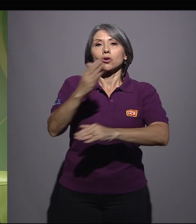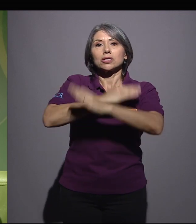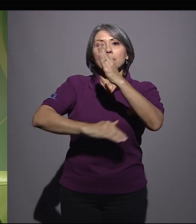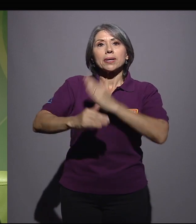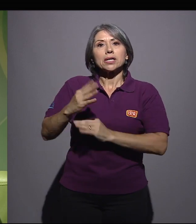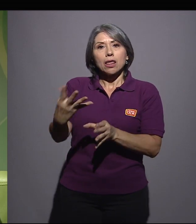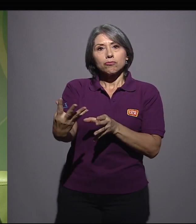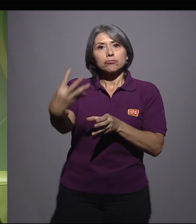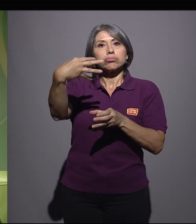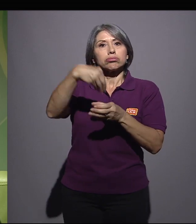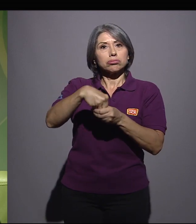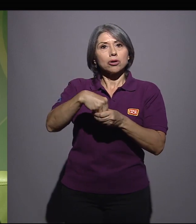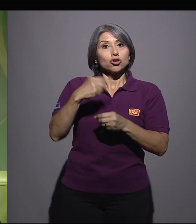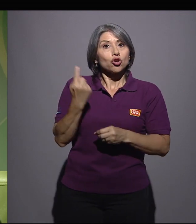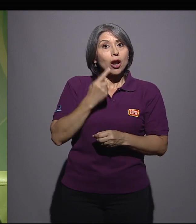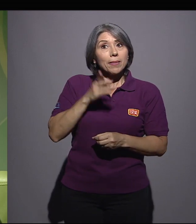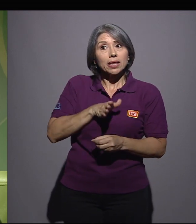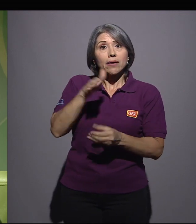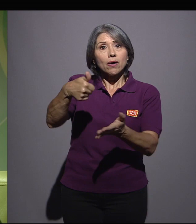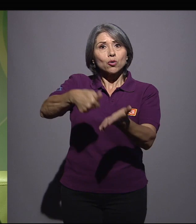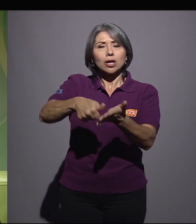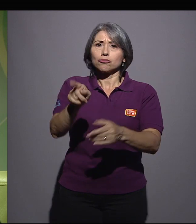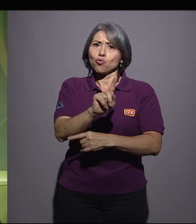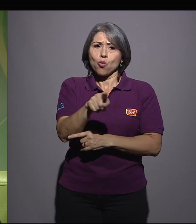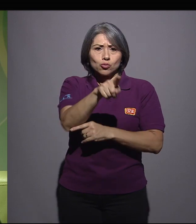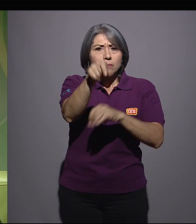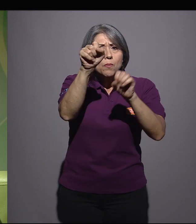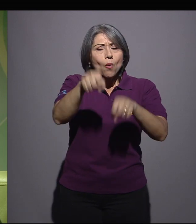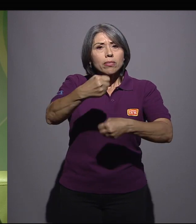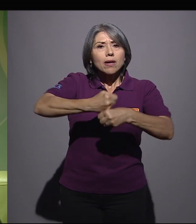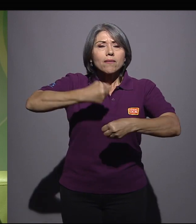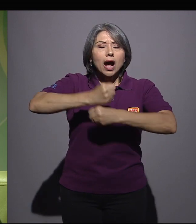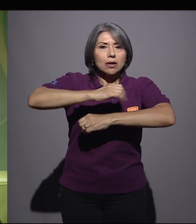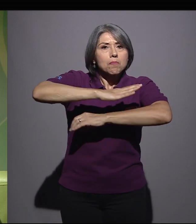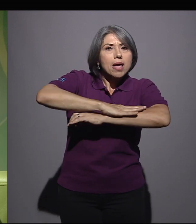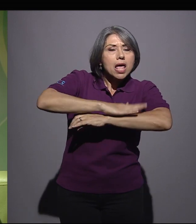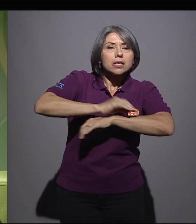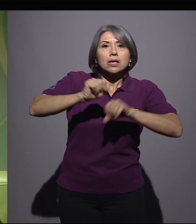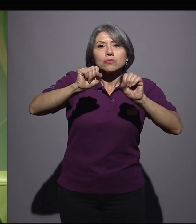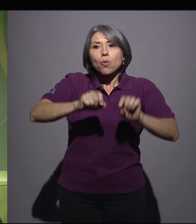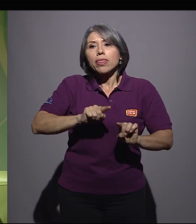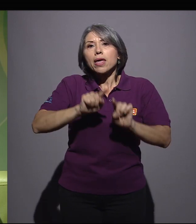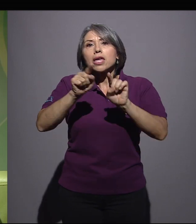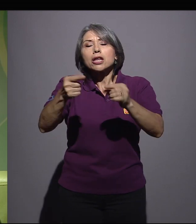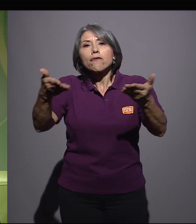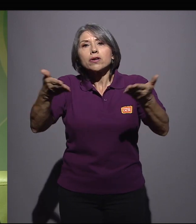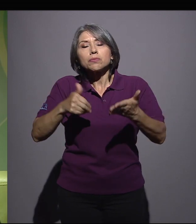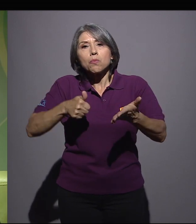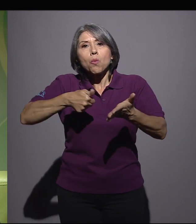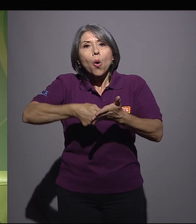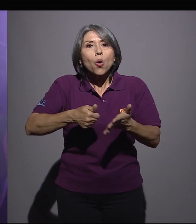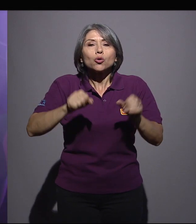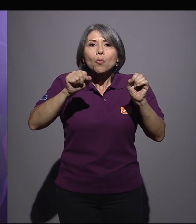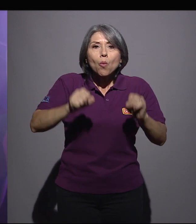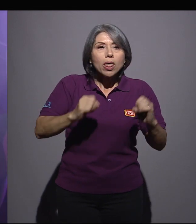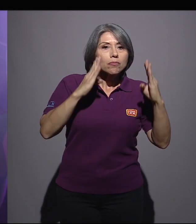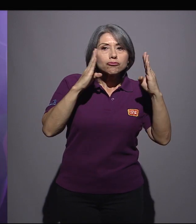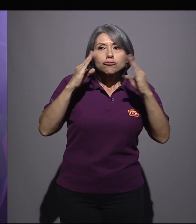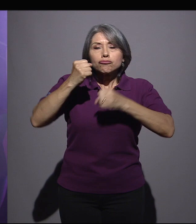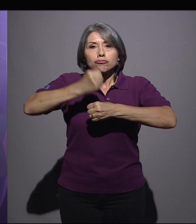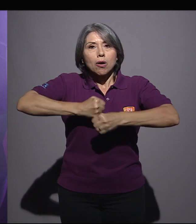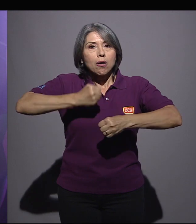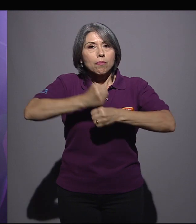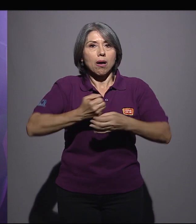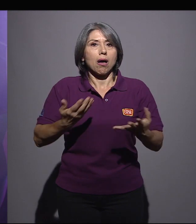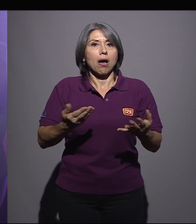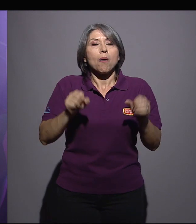solo como votantes, sino como personas que pueden conformar las mesas en las juntas receptoras del voto, como lo mencionaba Yaslin, ¿verdad? Ser una